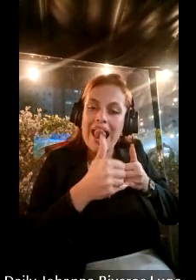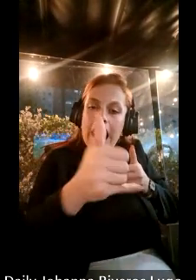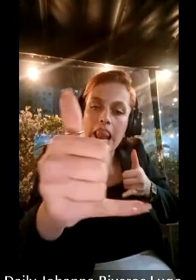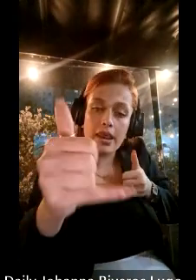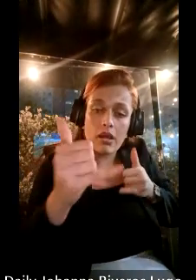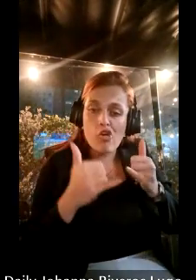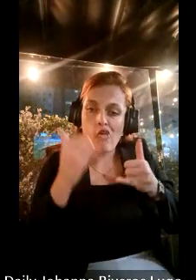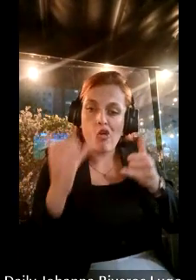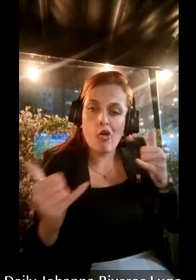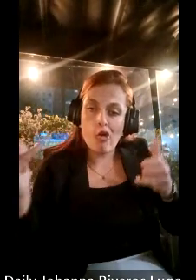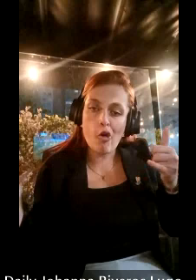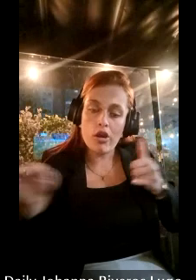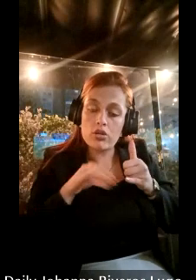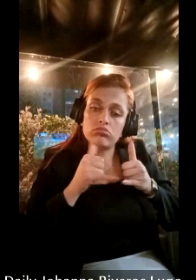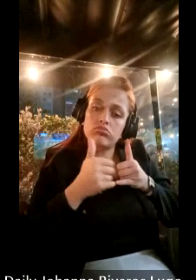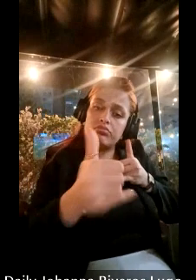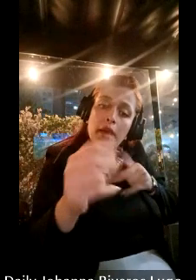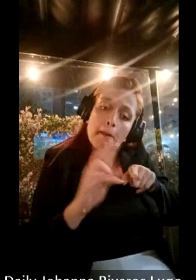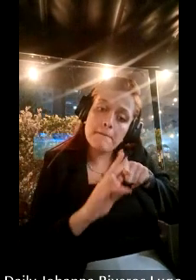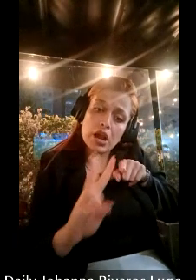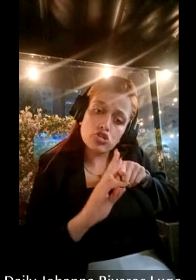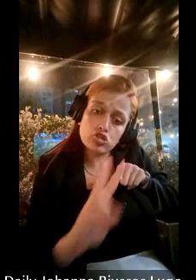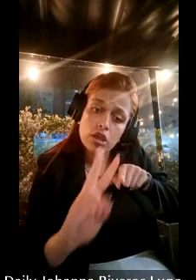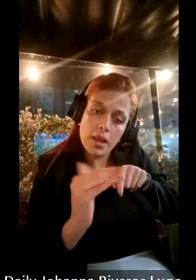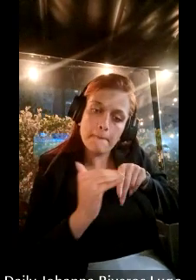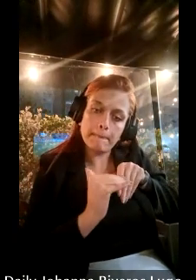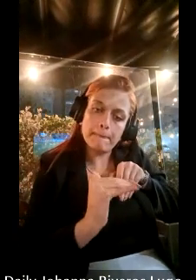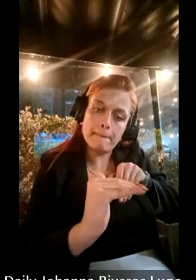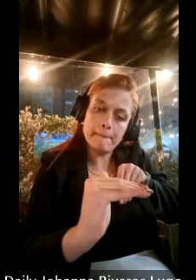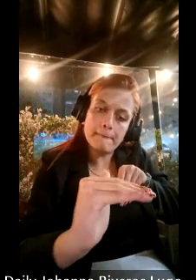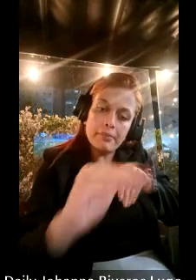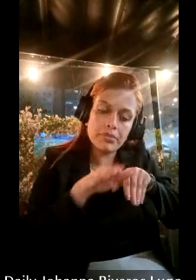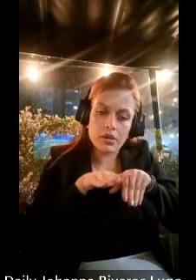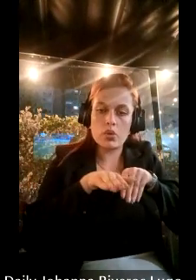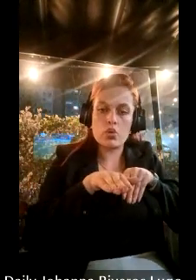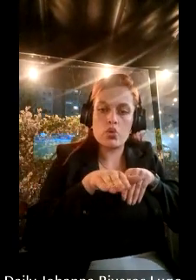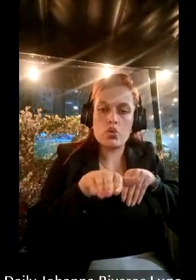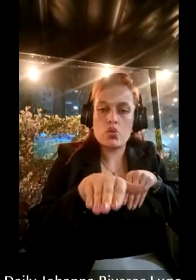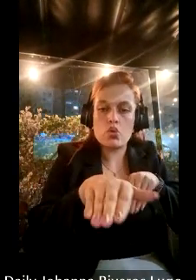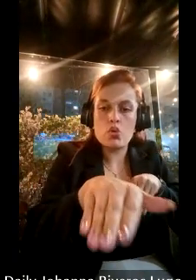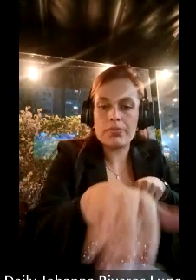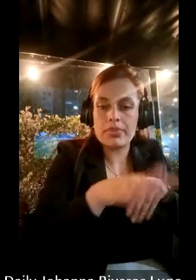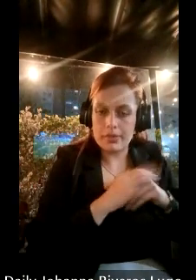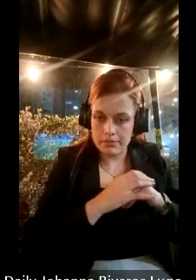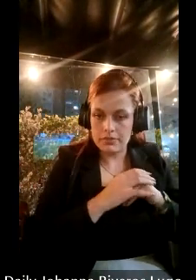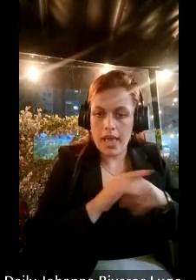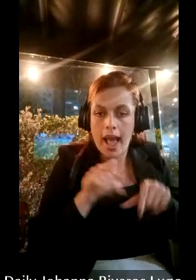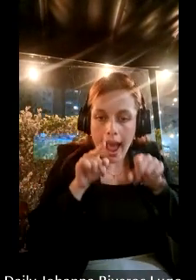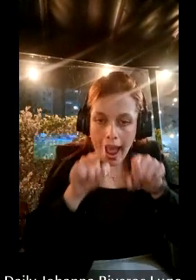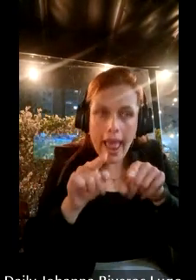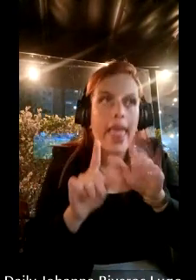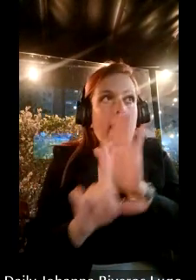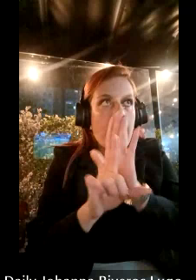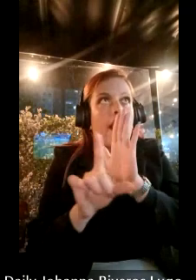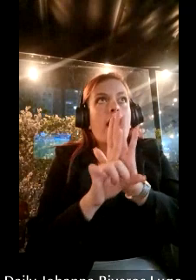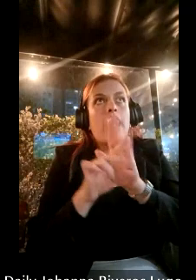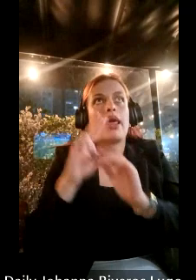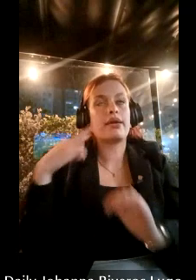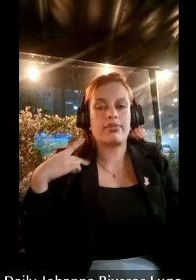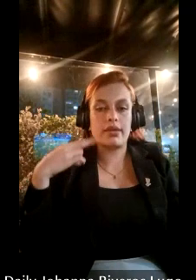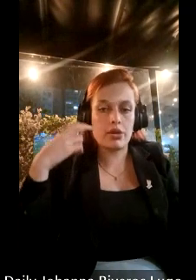a menos que una fuerza externa actúe sobre él. Entonces, esta es la primera ley de Newton. Y pues el